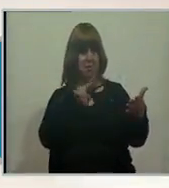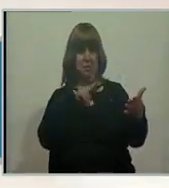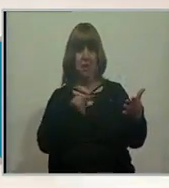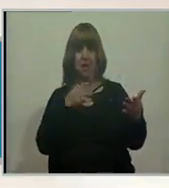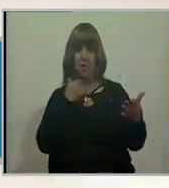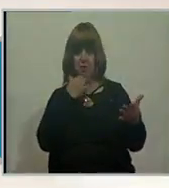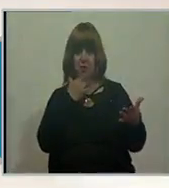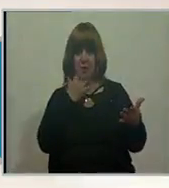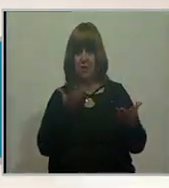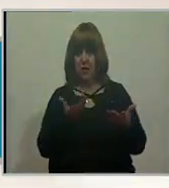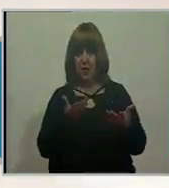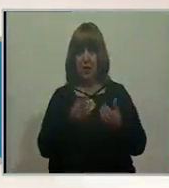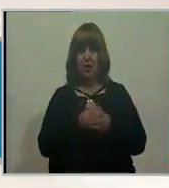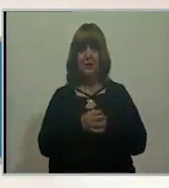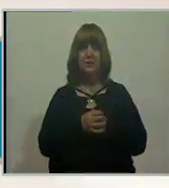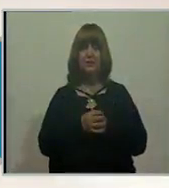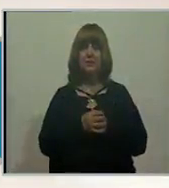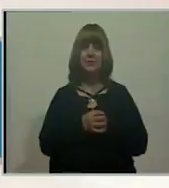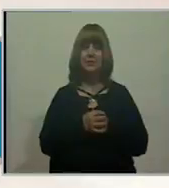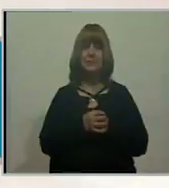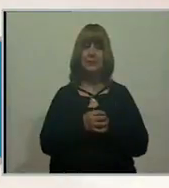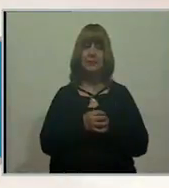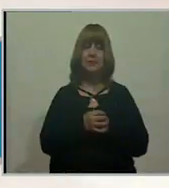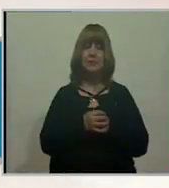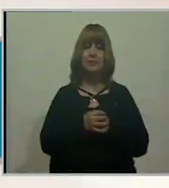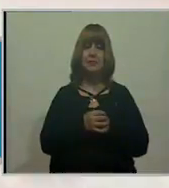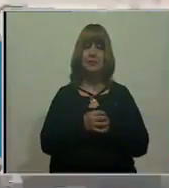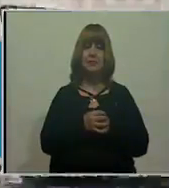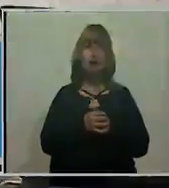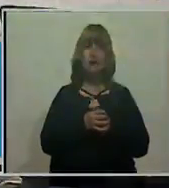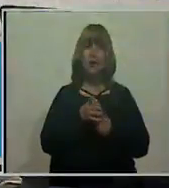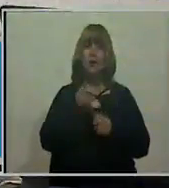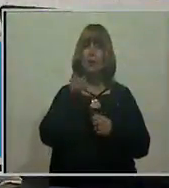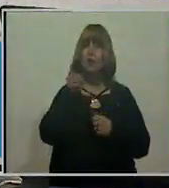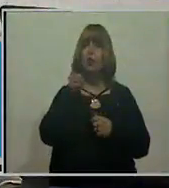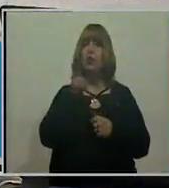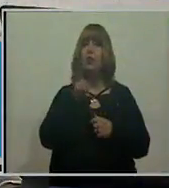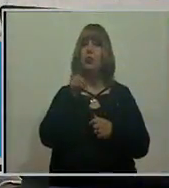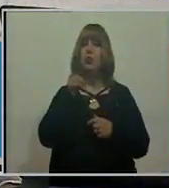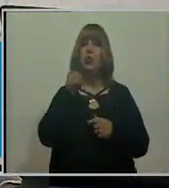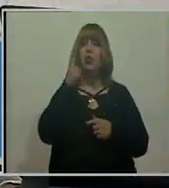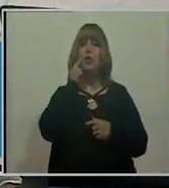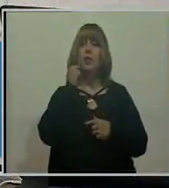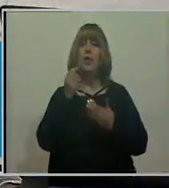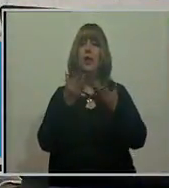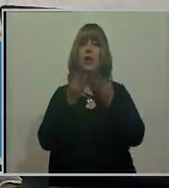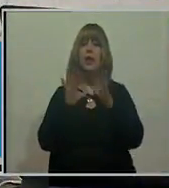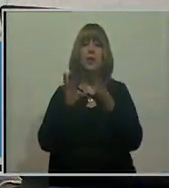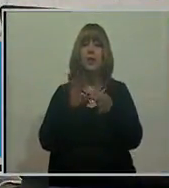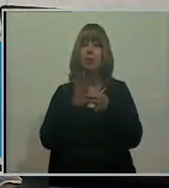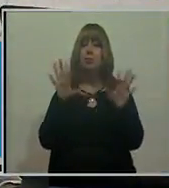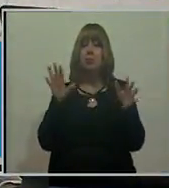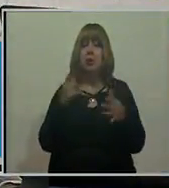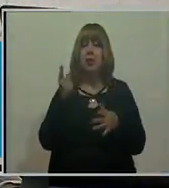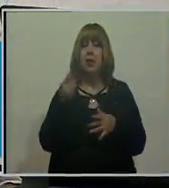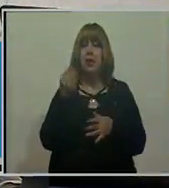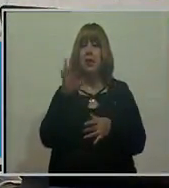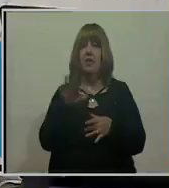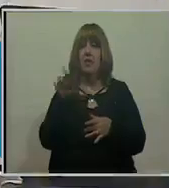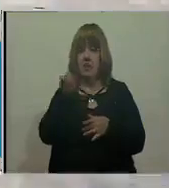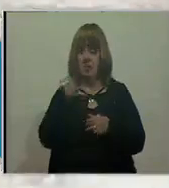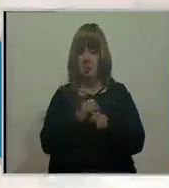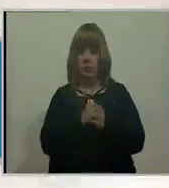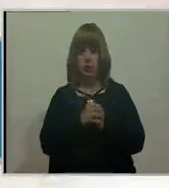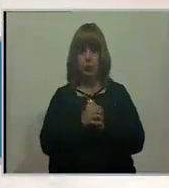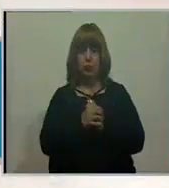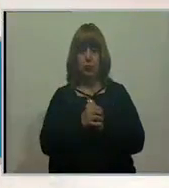pregunta a Rodi. ¿No lo invitaron? ¿No lo llamaron? ¿Vos, Tano, qué harías? ¿Yo qué hago? Un día libre. Me voy a pescar. Siempre dice lo